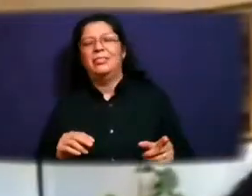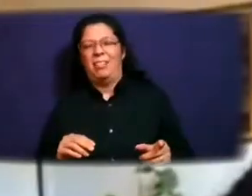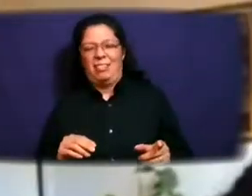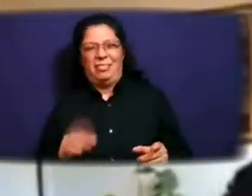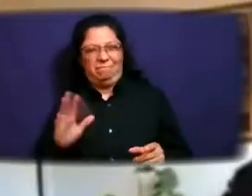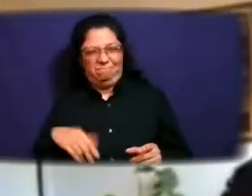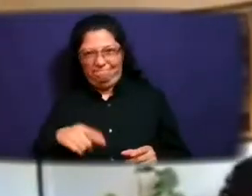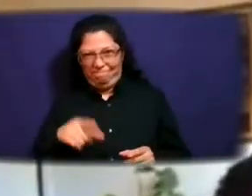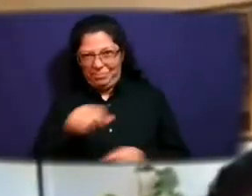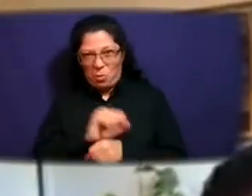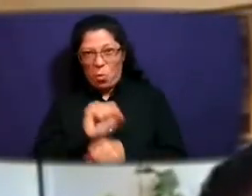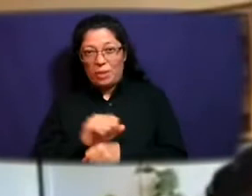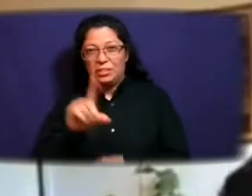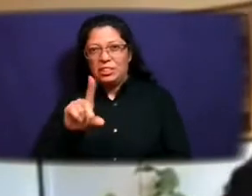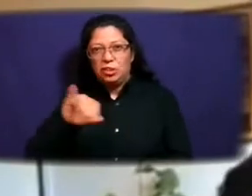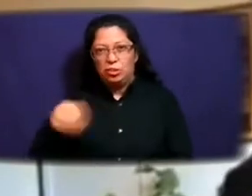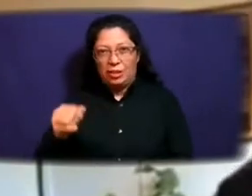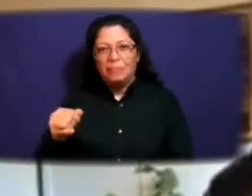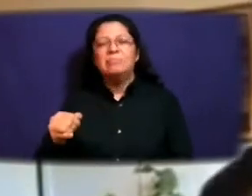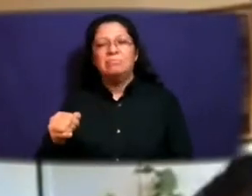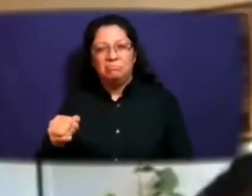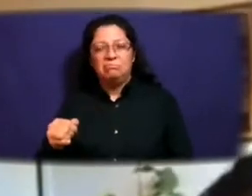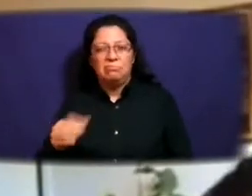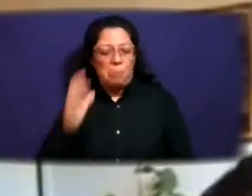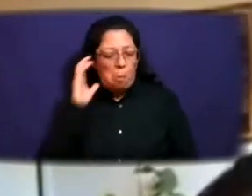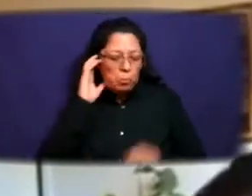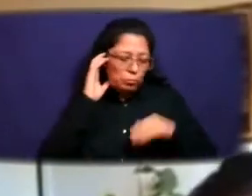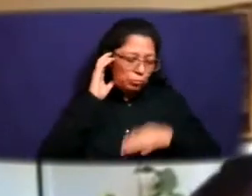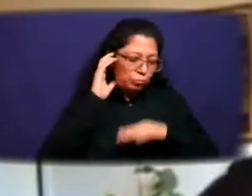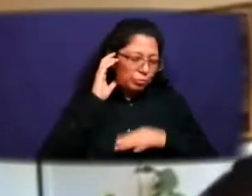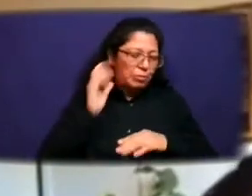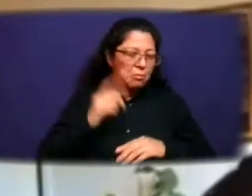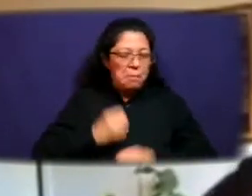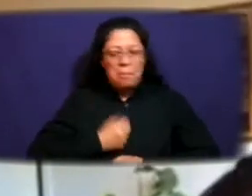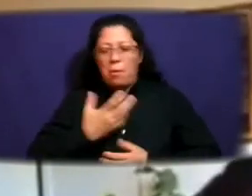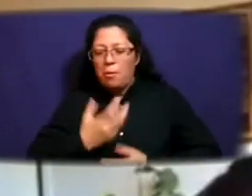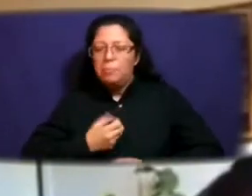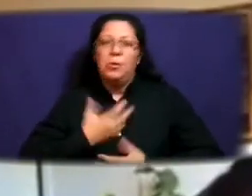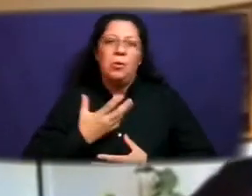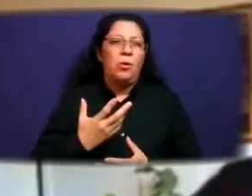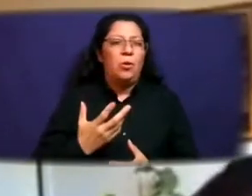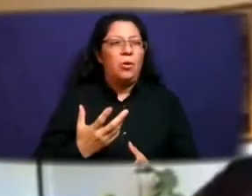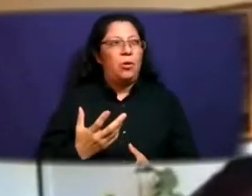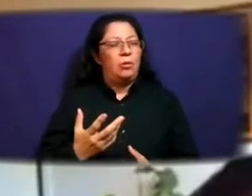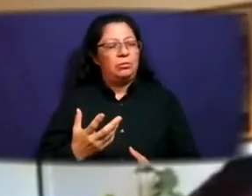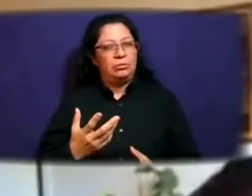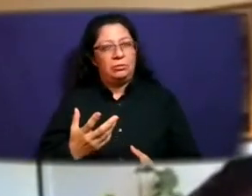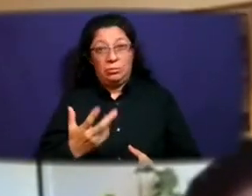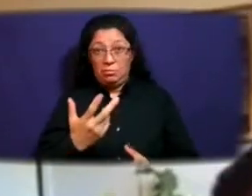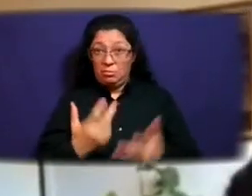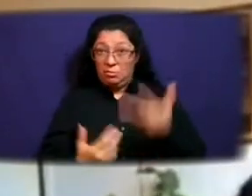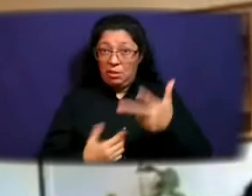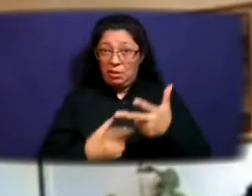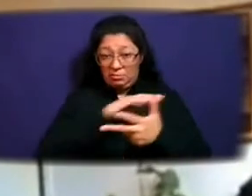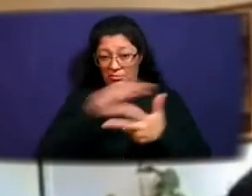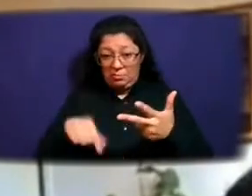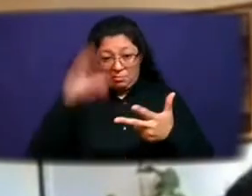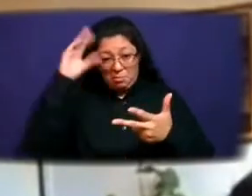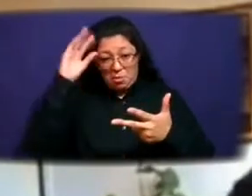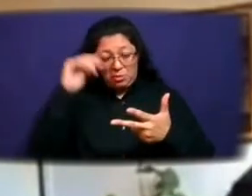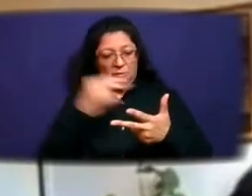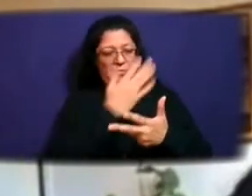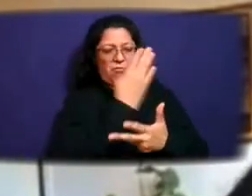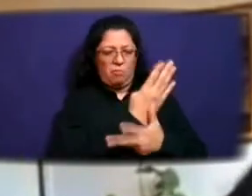DJ, gira discos y poesía, creando a tres niños,